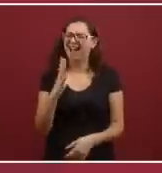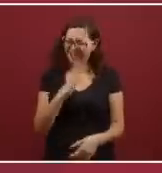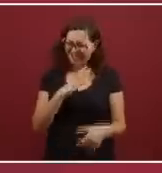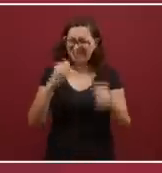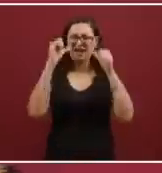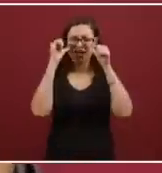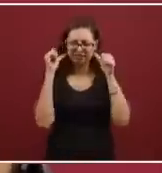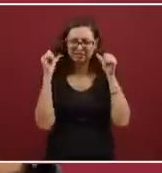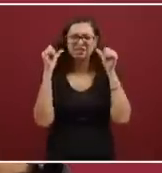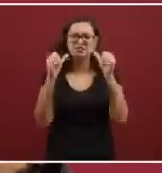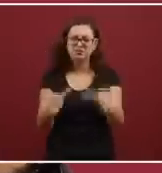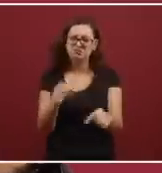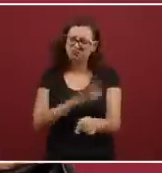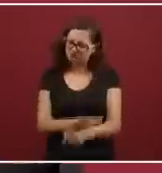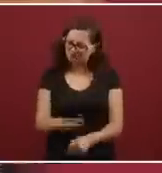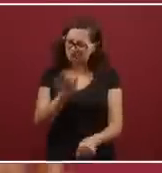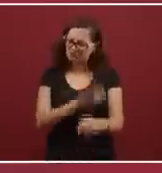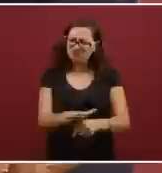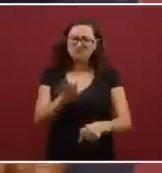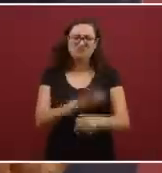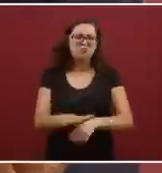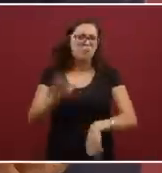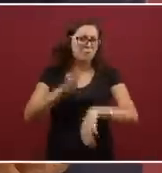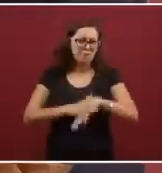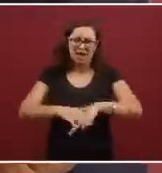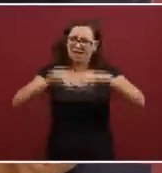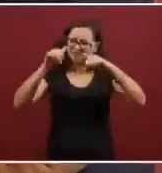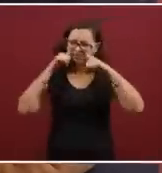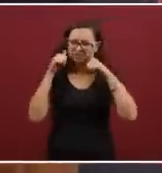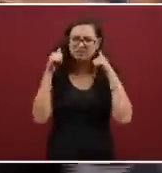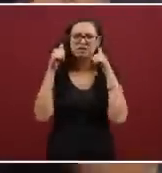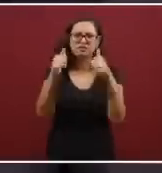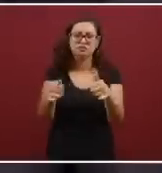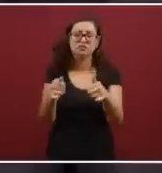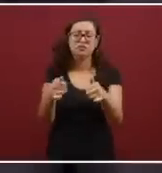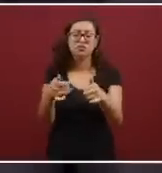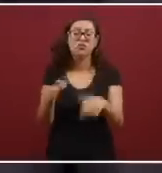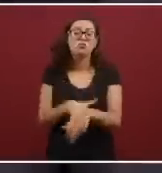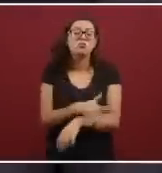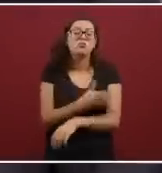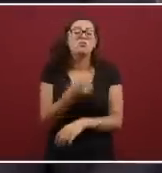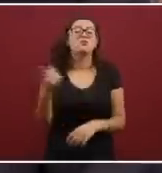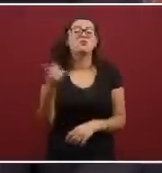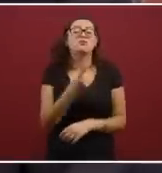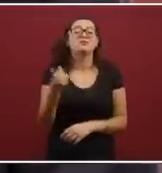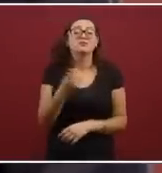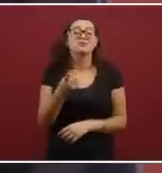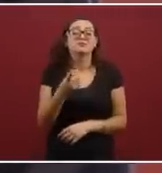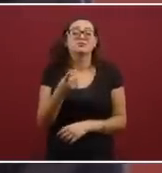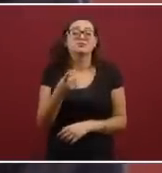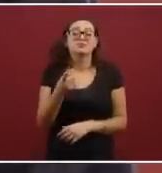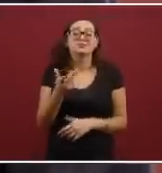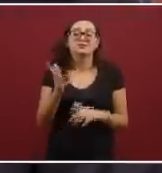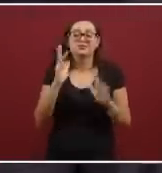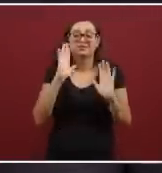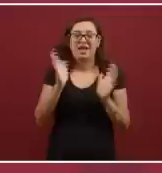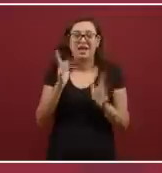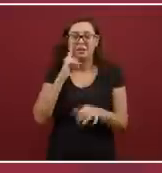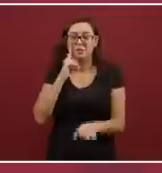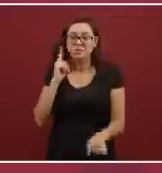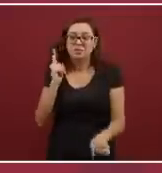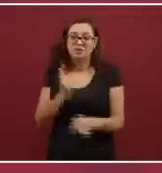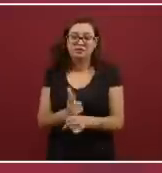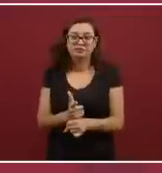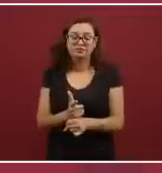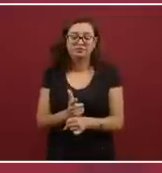y cada vez va a ser más el apoyo, porque se encontró